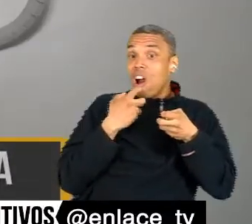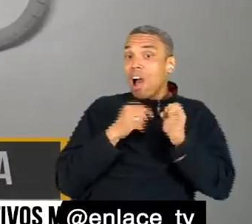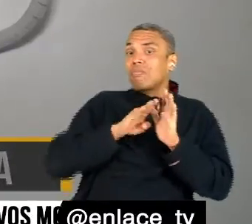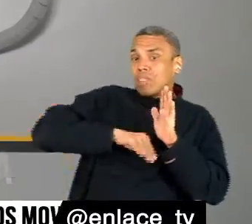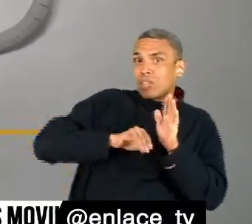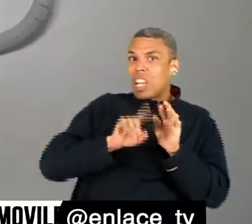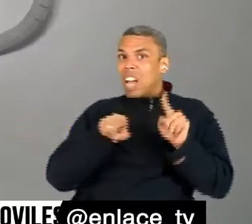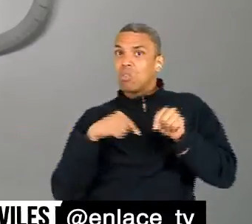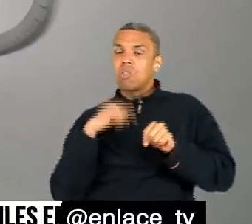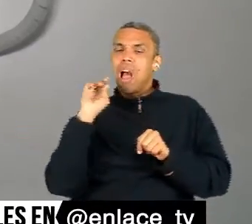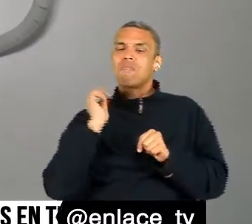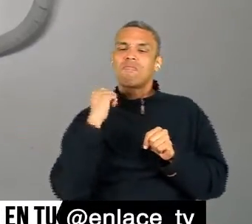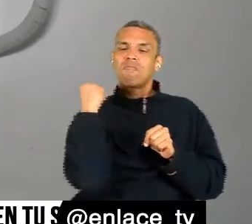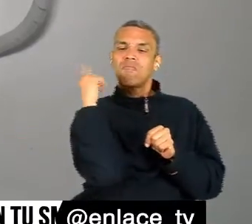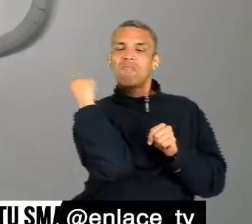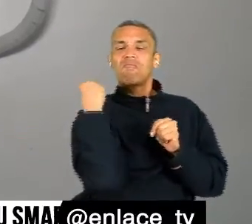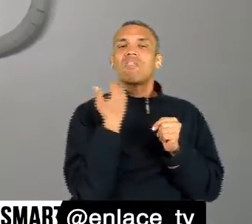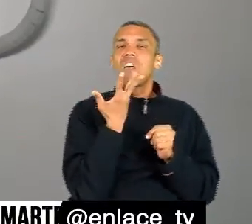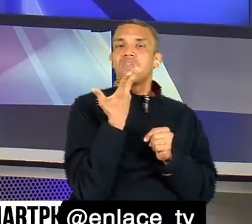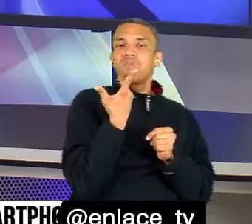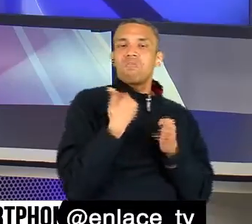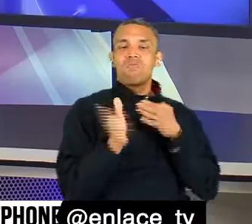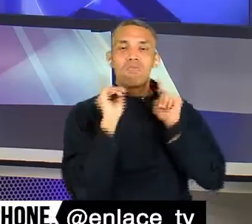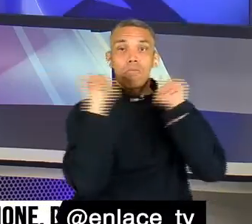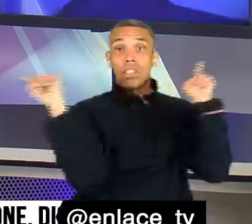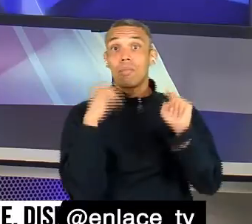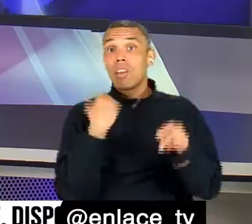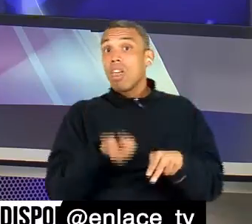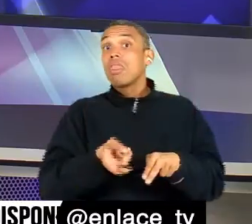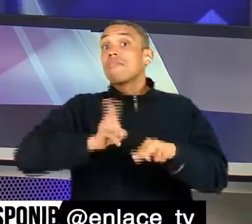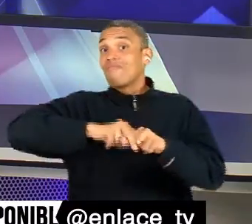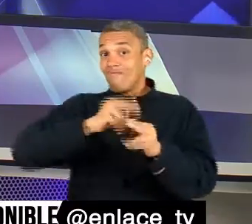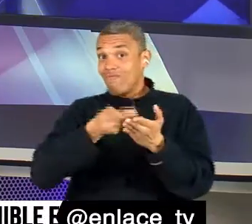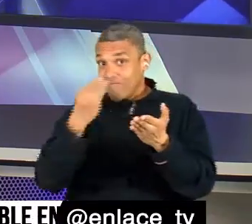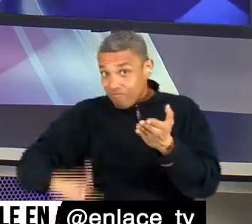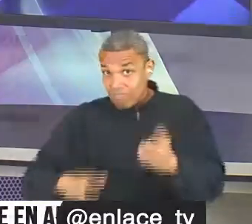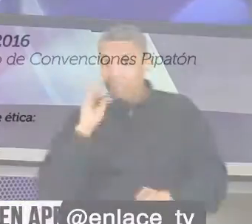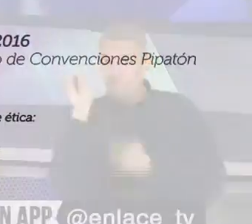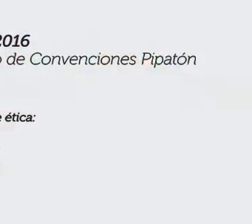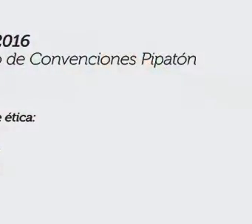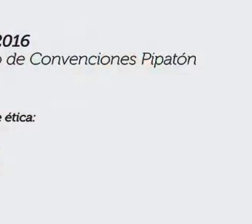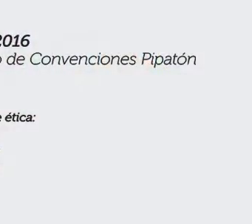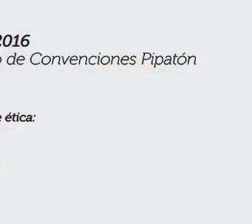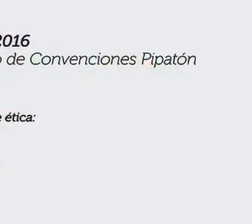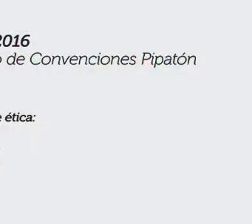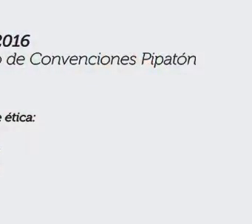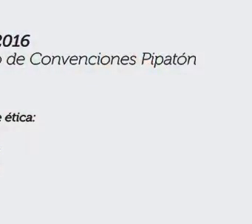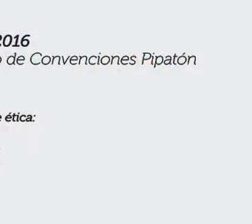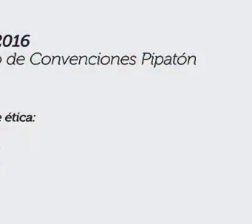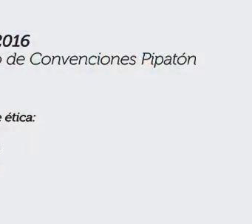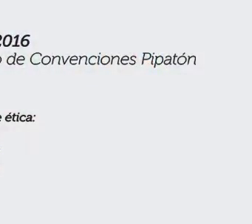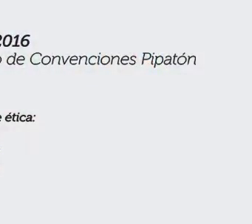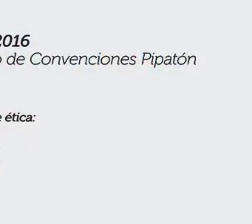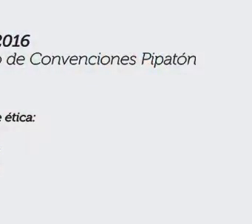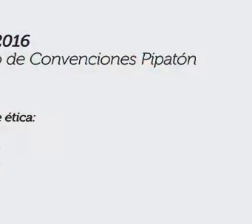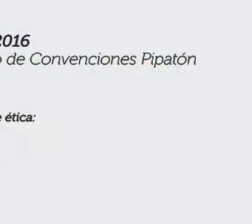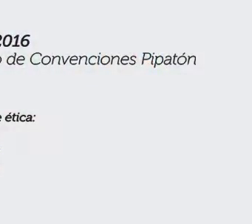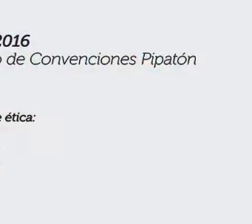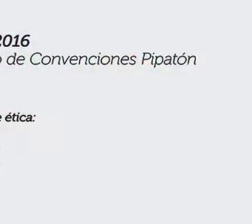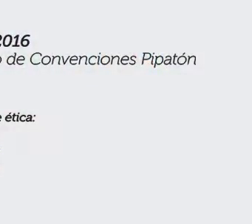consumo aplicando el doble valor del kilovatio. Usted es el invitado especial a la 11ª versión de los